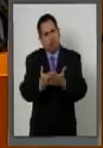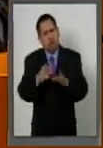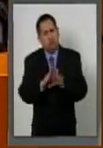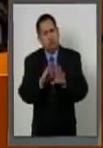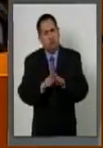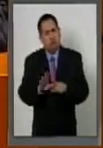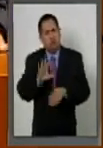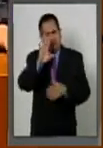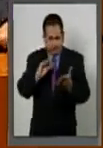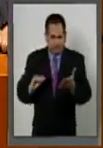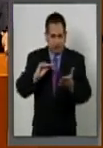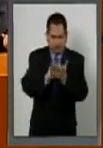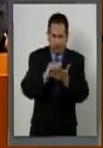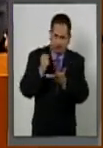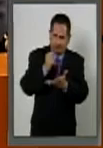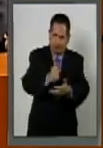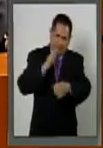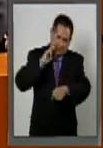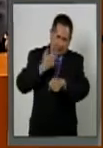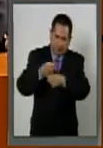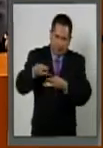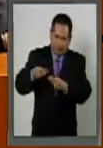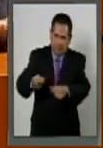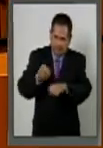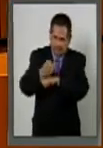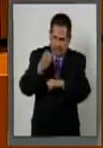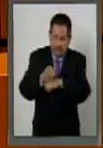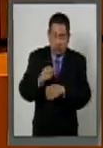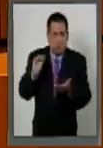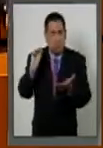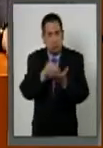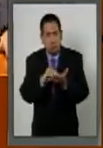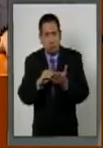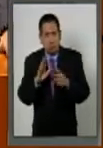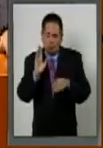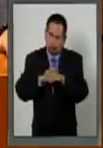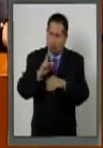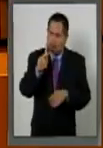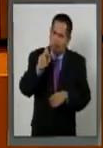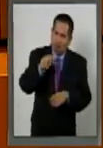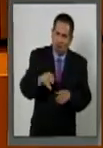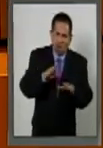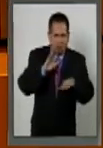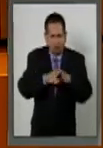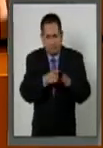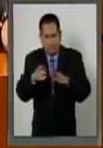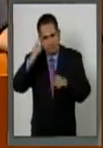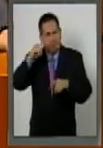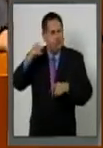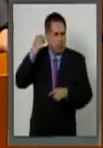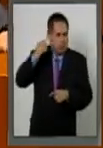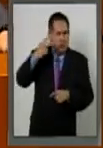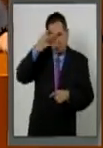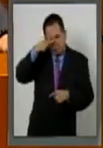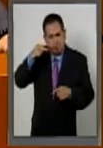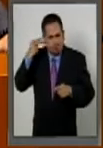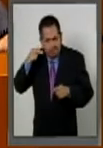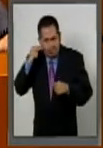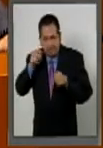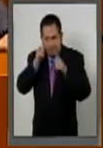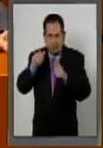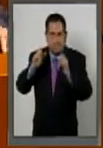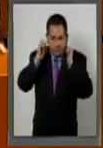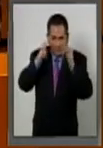aparecieran la ley de presupuesto y responsabilidad hacendaria un ambicioso plan para oaxaca para veracruz para